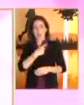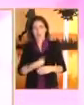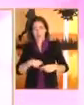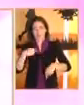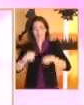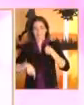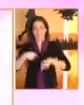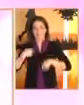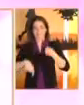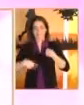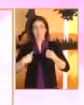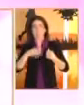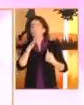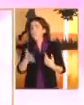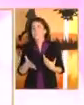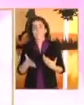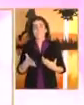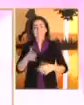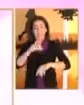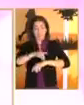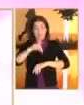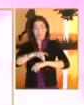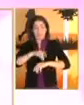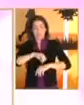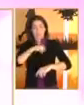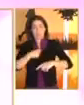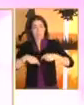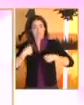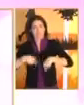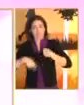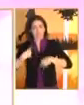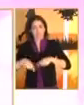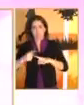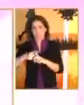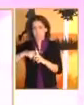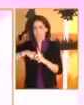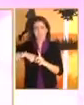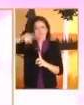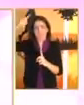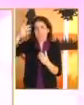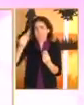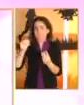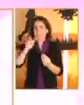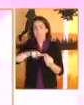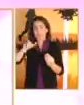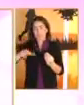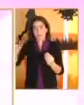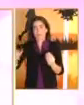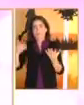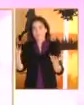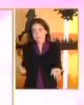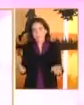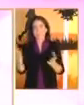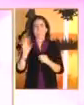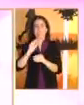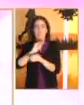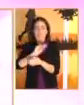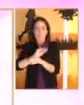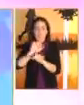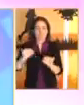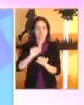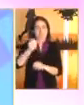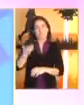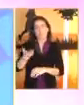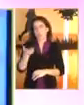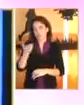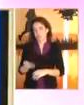enfermedades cardiovasculares tienen una incidencia muy elevada en toda la población, es importante intentar protegernos. Y la despensa